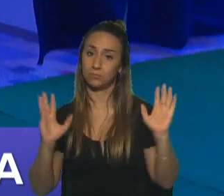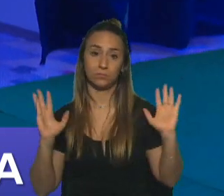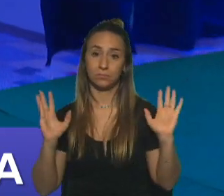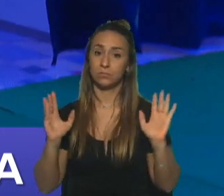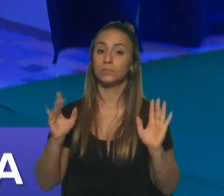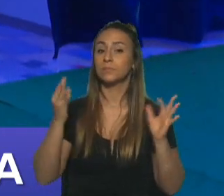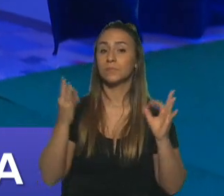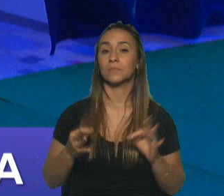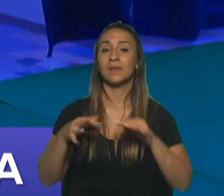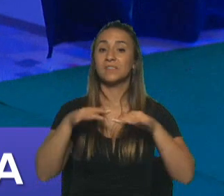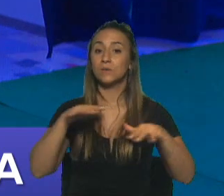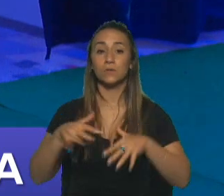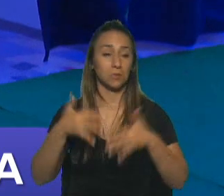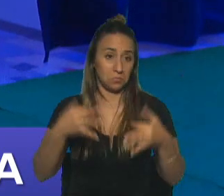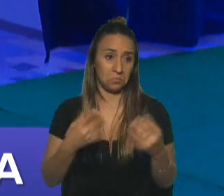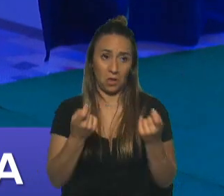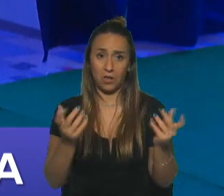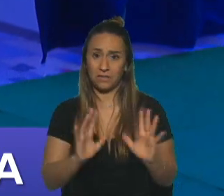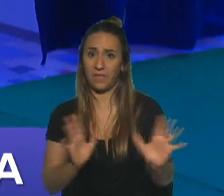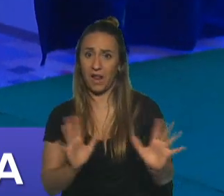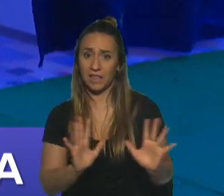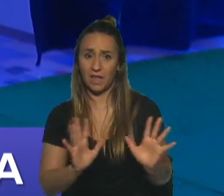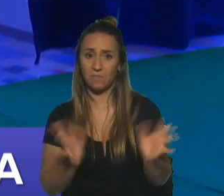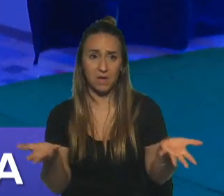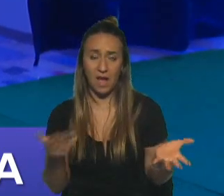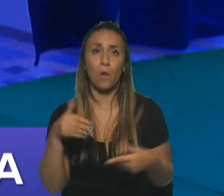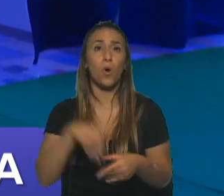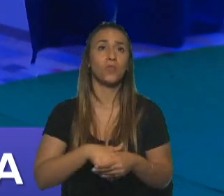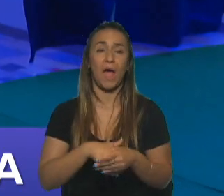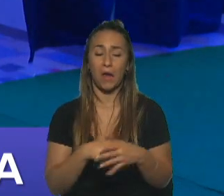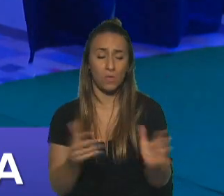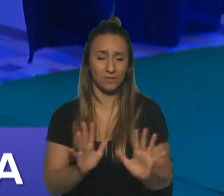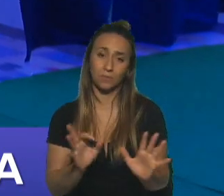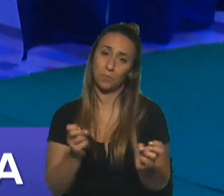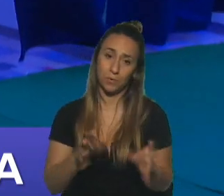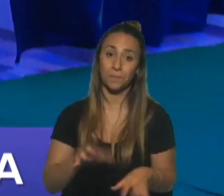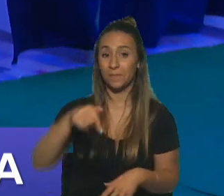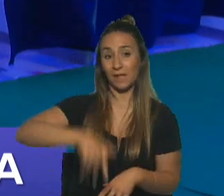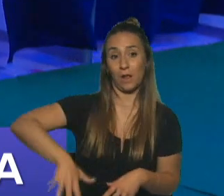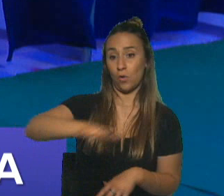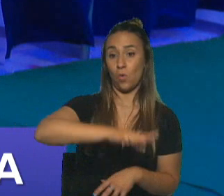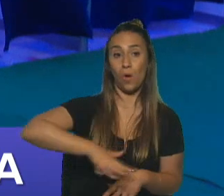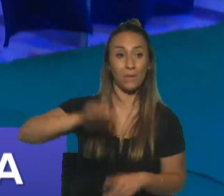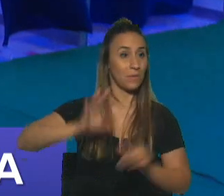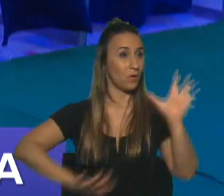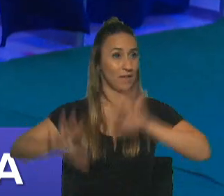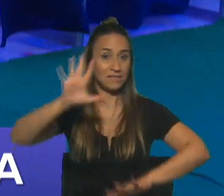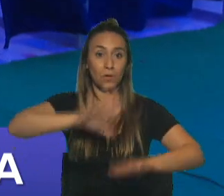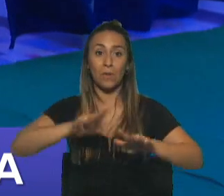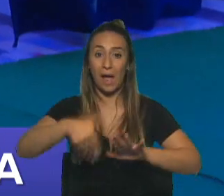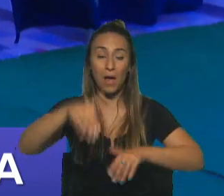no necesarias y óptimas para poder votar. Pero estamos en el lugar donde hace aproximadamente, según nos contó la